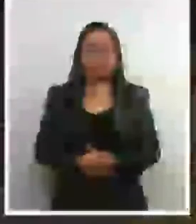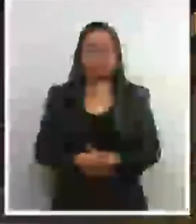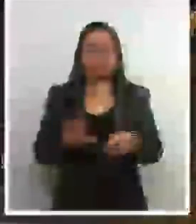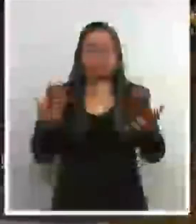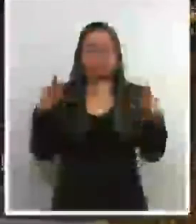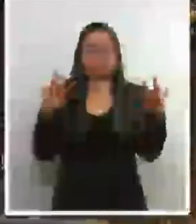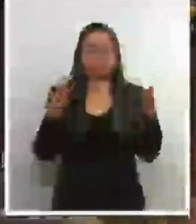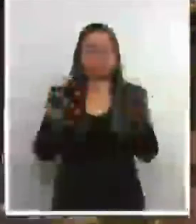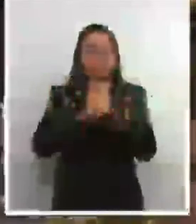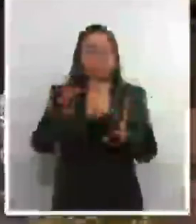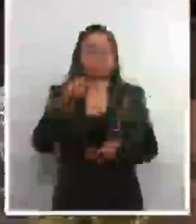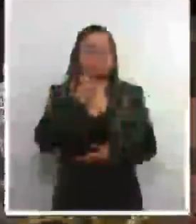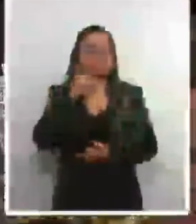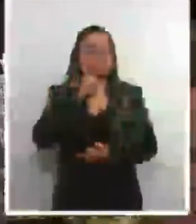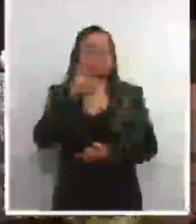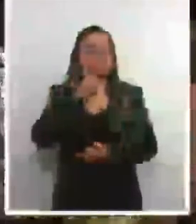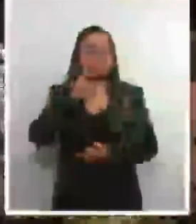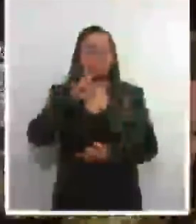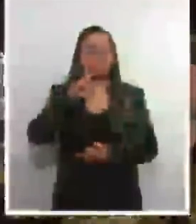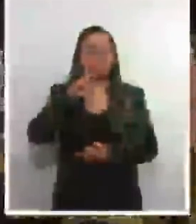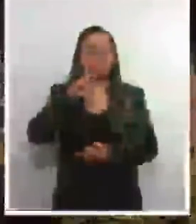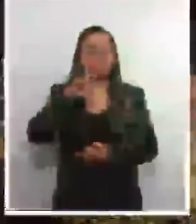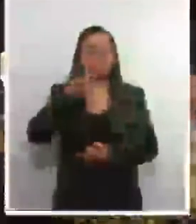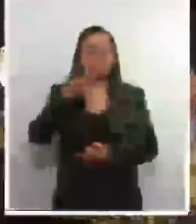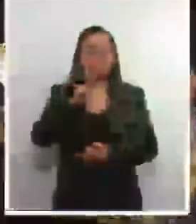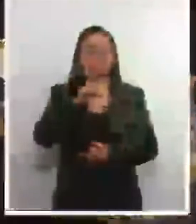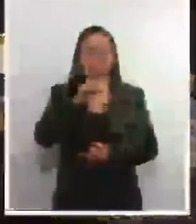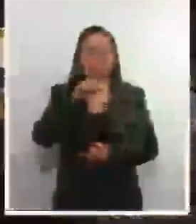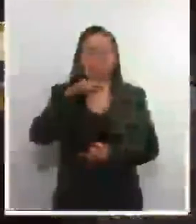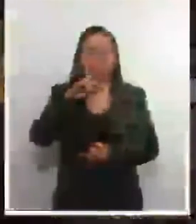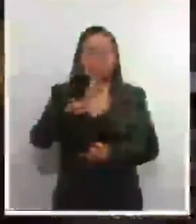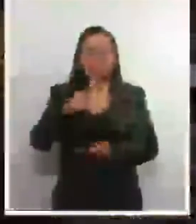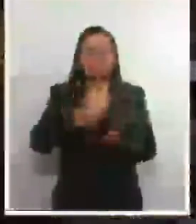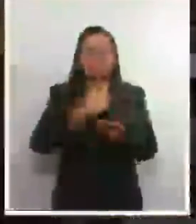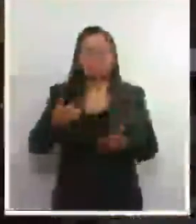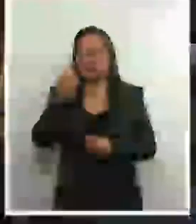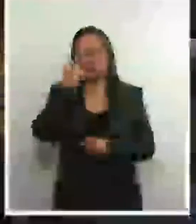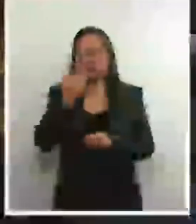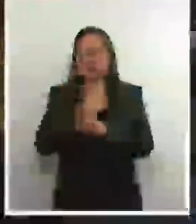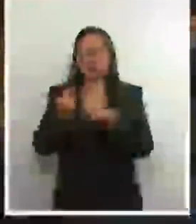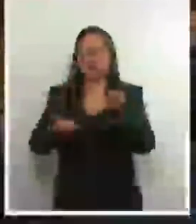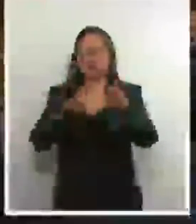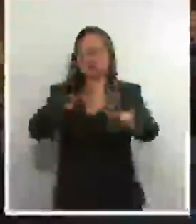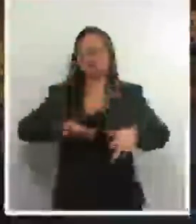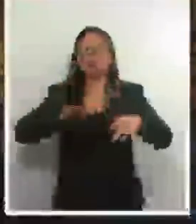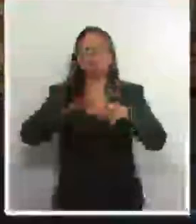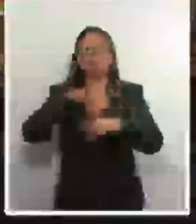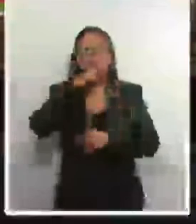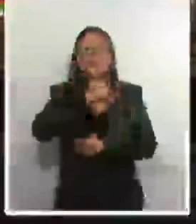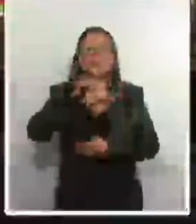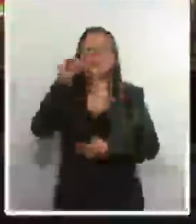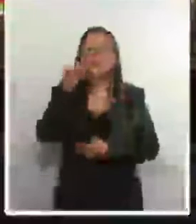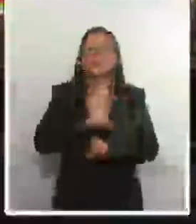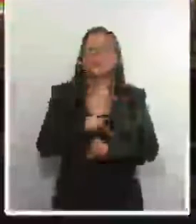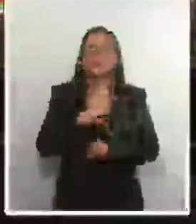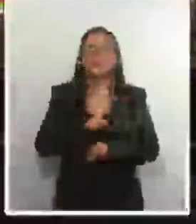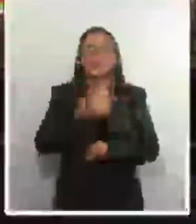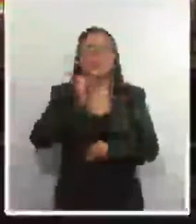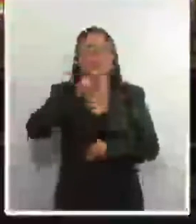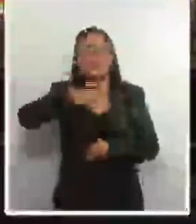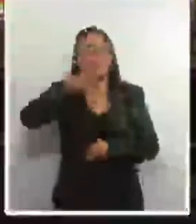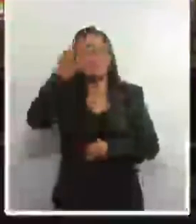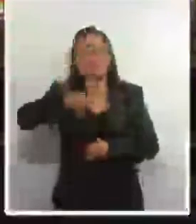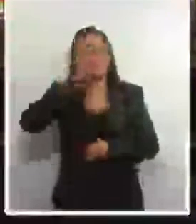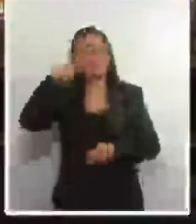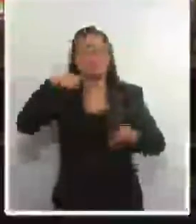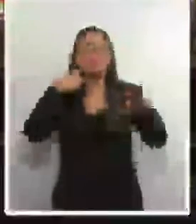Muchas gracias, diputada Elvira Daniel. Consulte la Secretaría de la Asamblea si se admiten